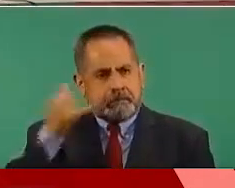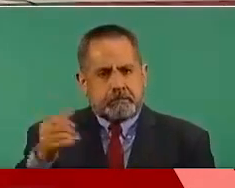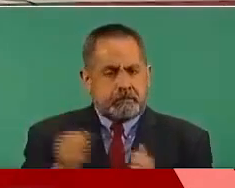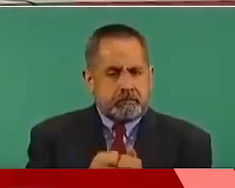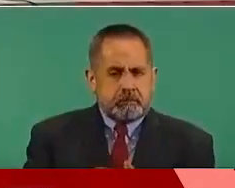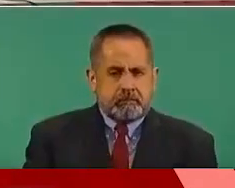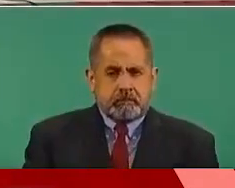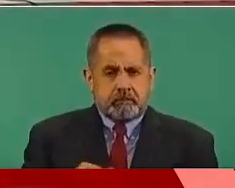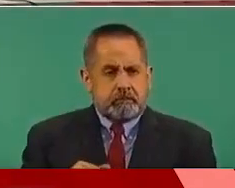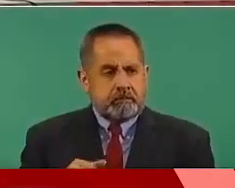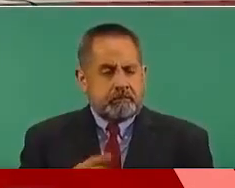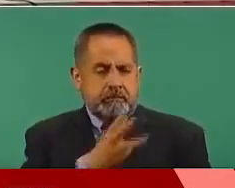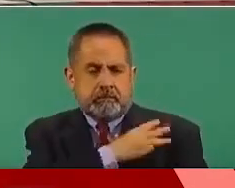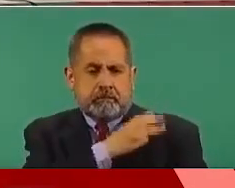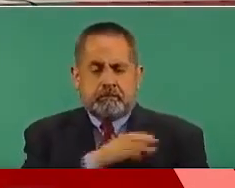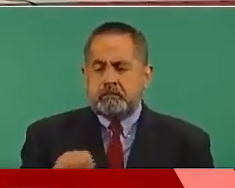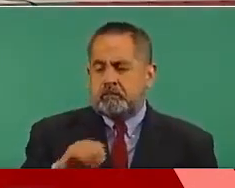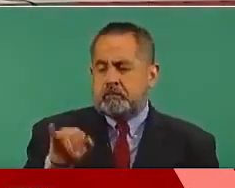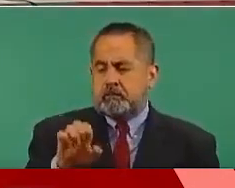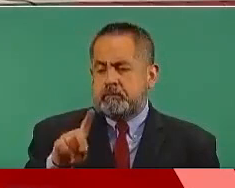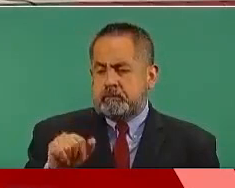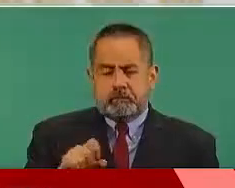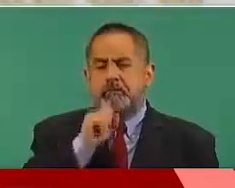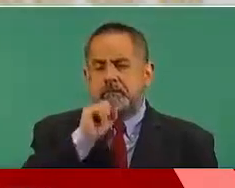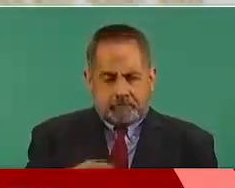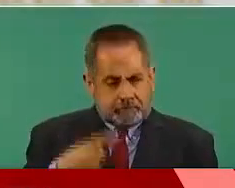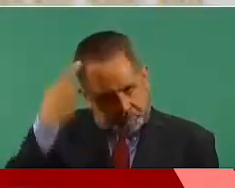ayer con el almirante Ojeda